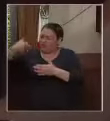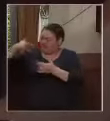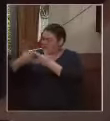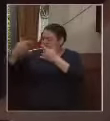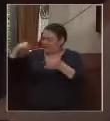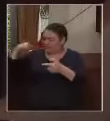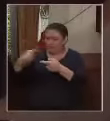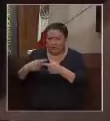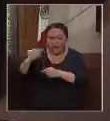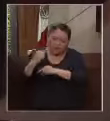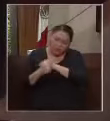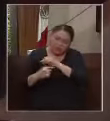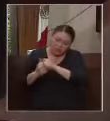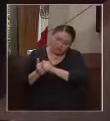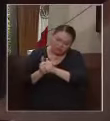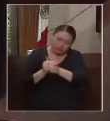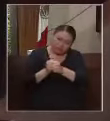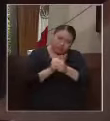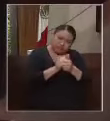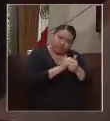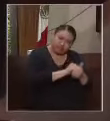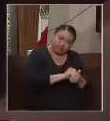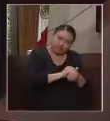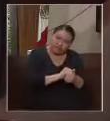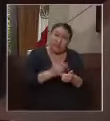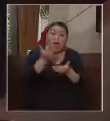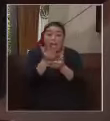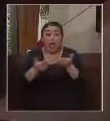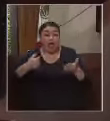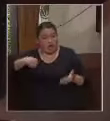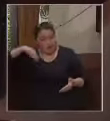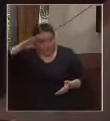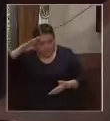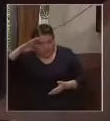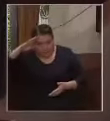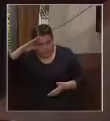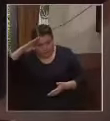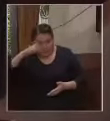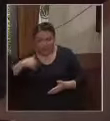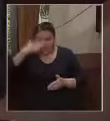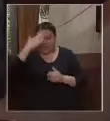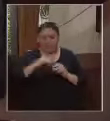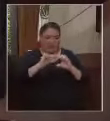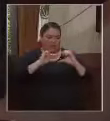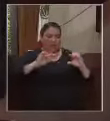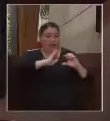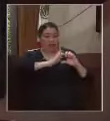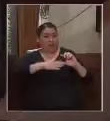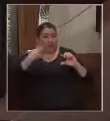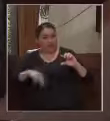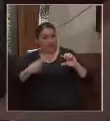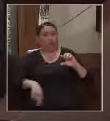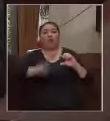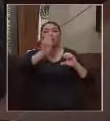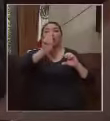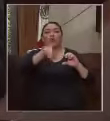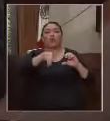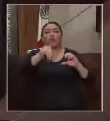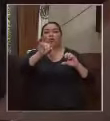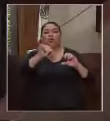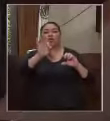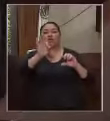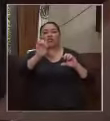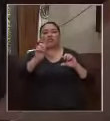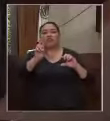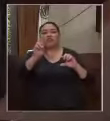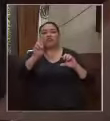al principio de uniformidad. Hoy día pienso que este principio implica, primero, que ningún partido puede participar